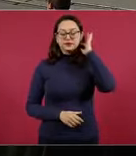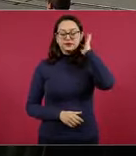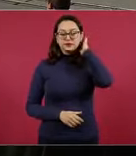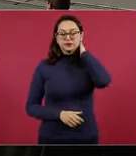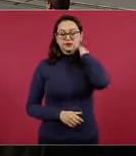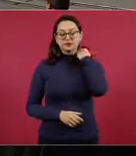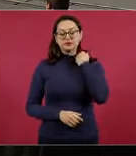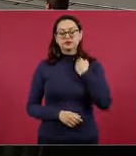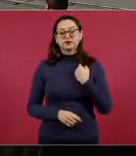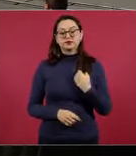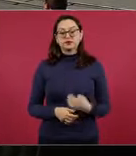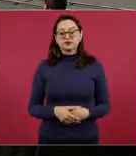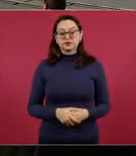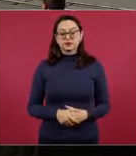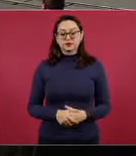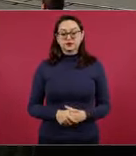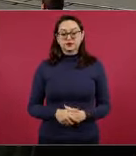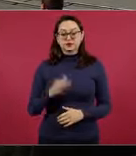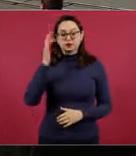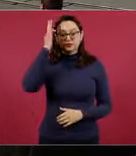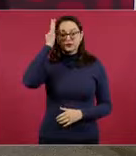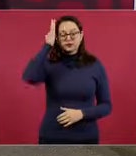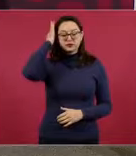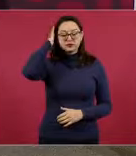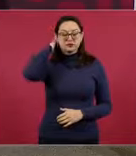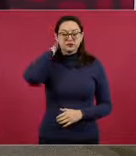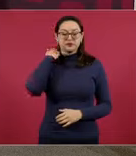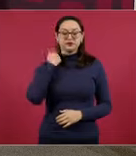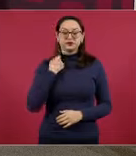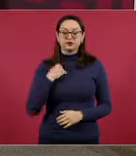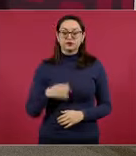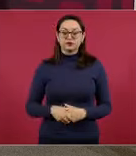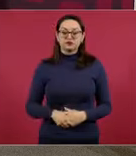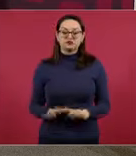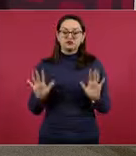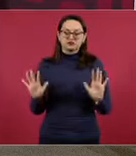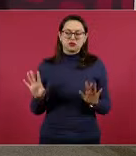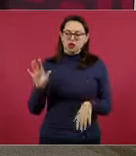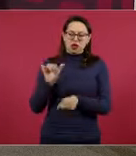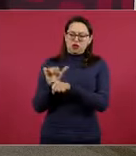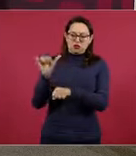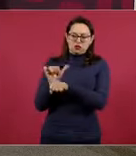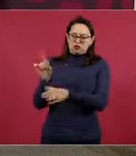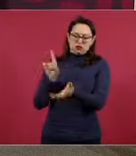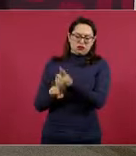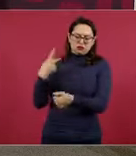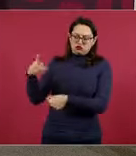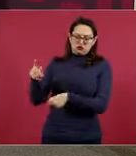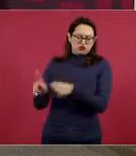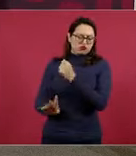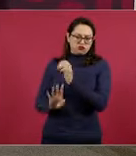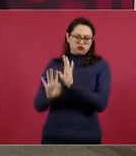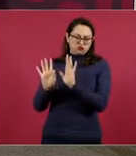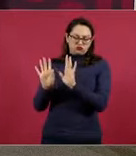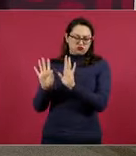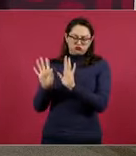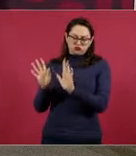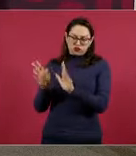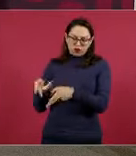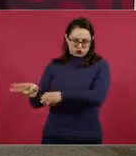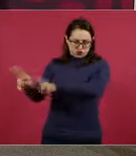Pero no es el propósito estarnos metiendo, ¿no?, en la vida interna de Argentina. Es nada